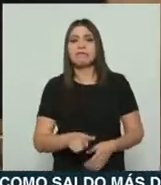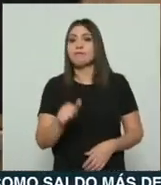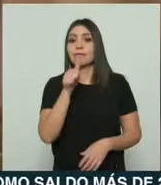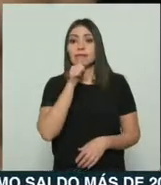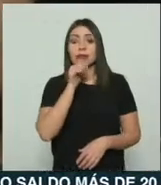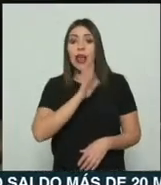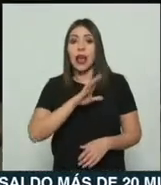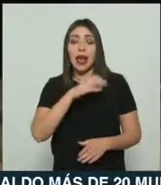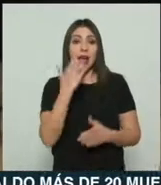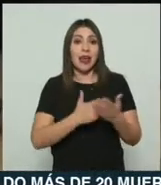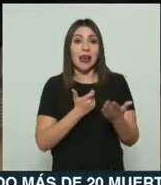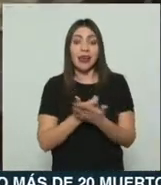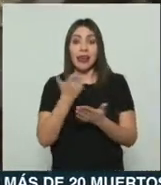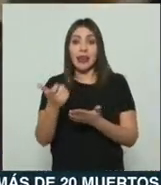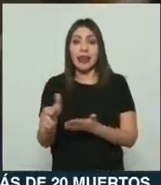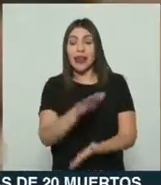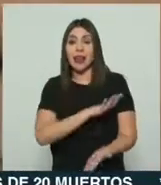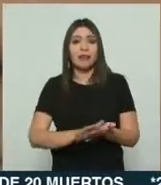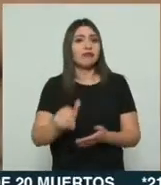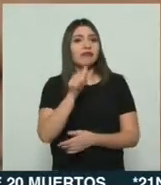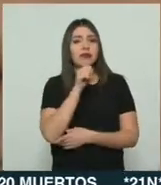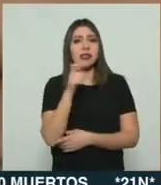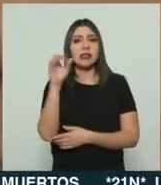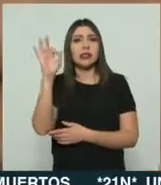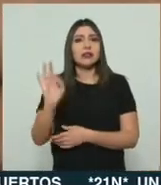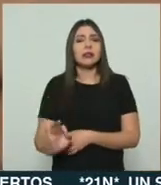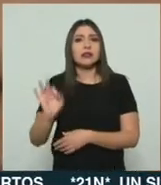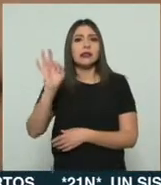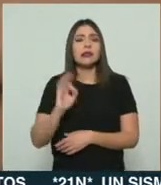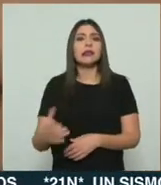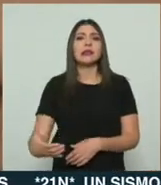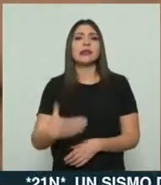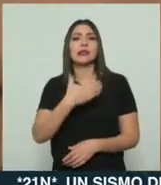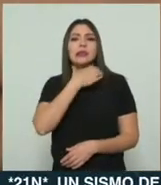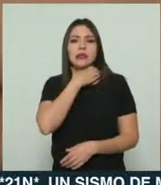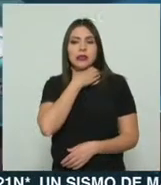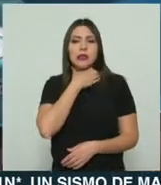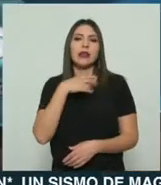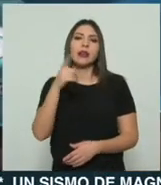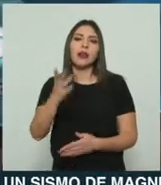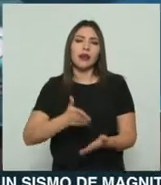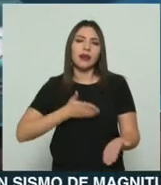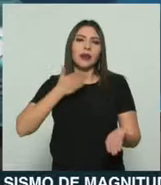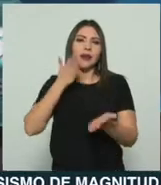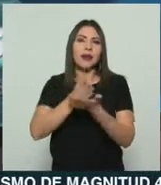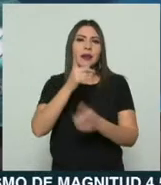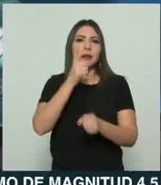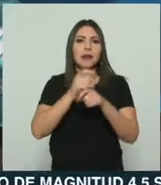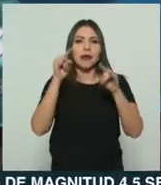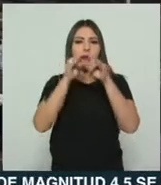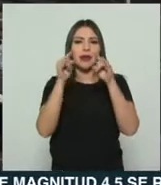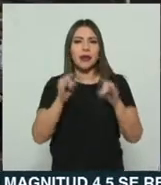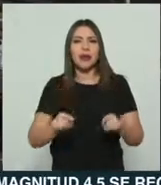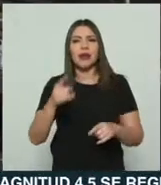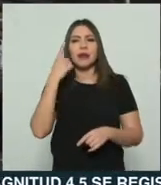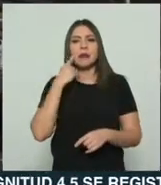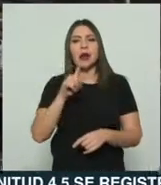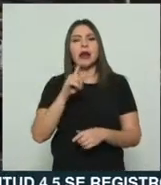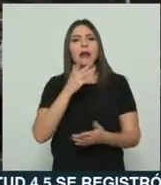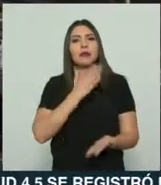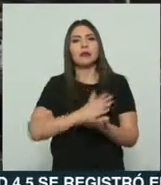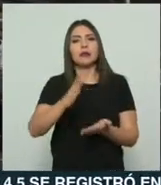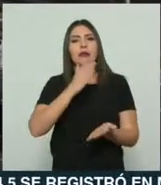los intereses lo van comiendo. Por tal motivo, acudió a la primera feria de créditos para emprendedores y MIPYMES en la alcaldía